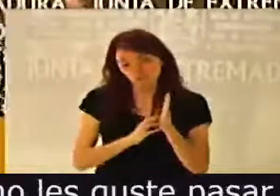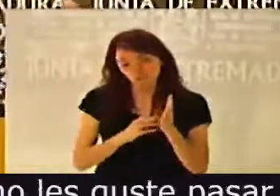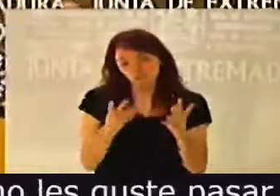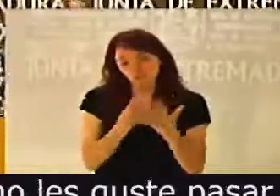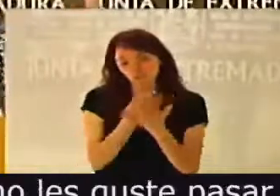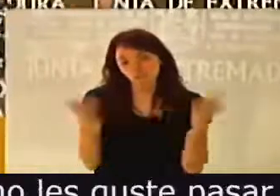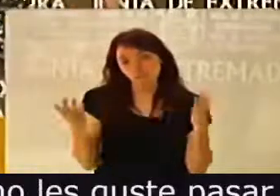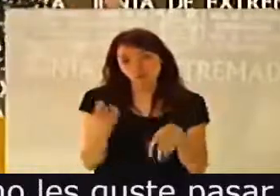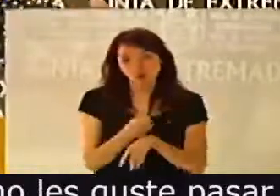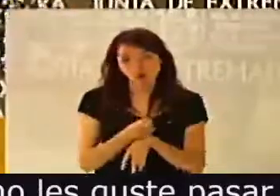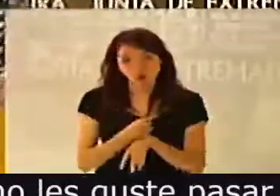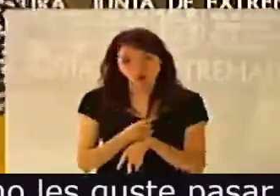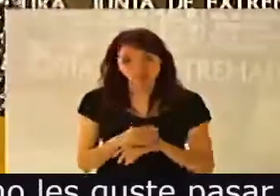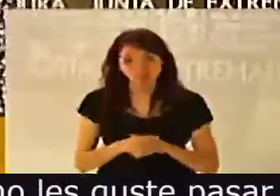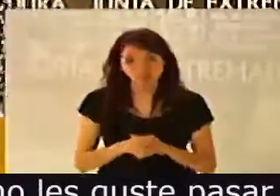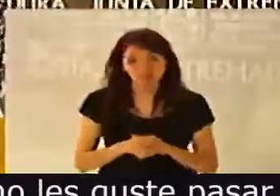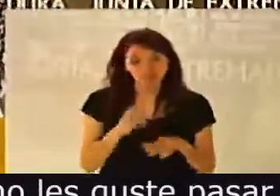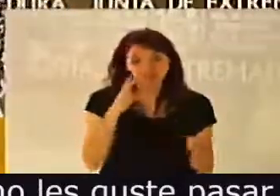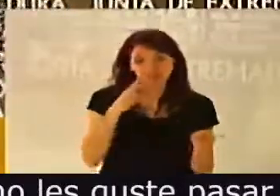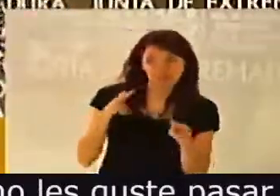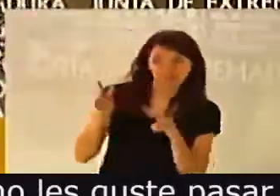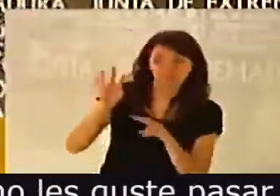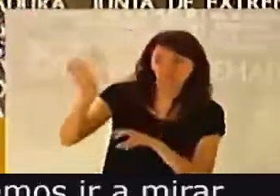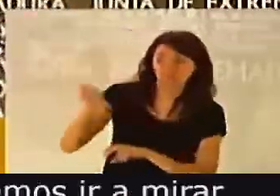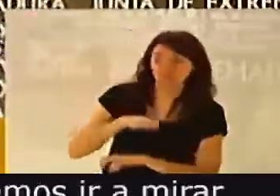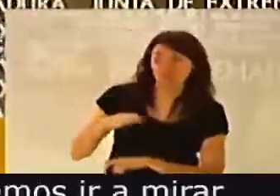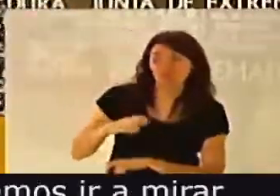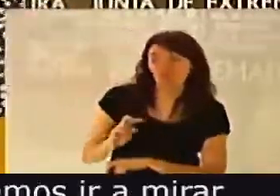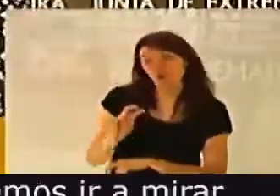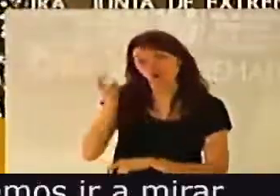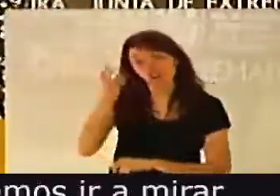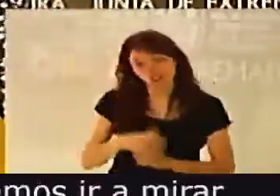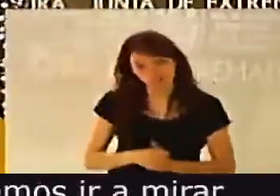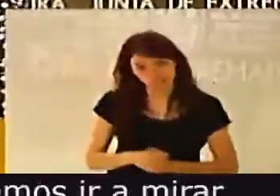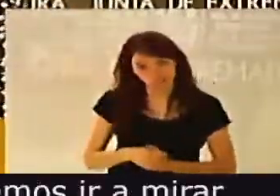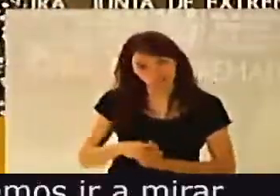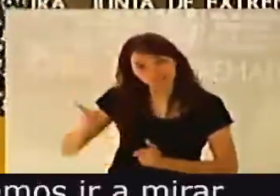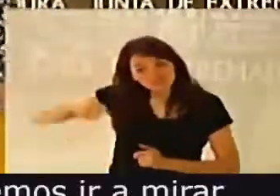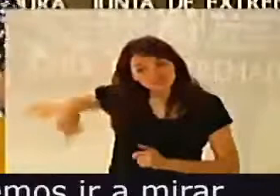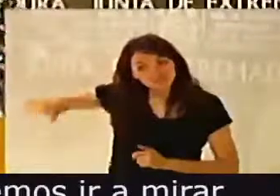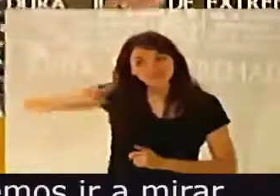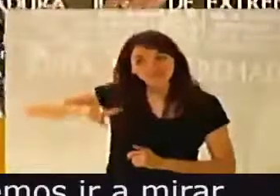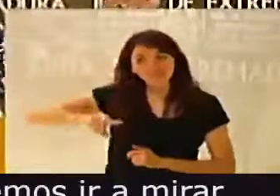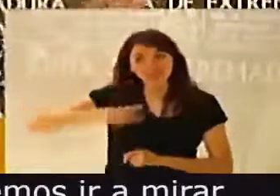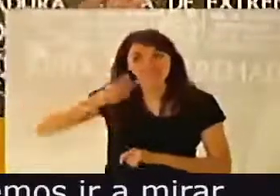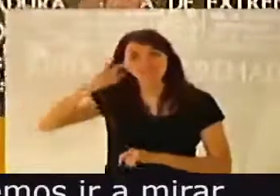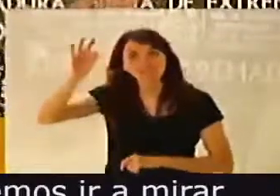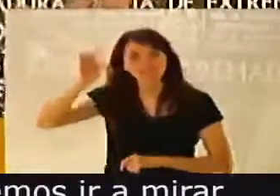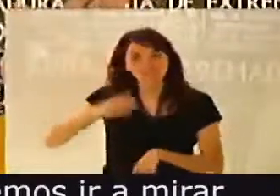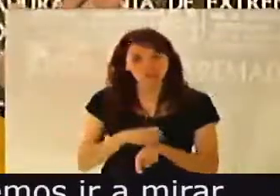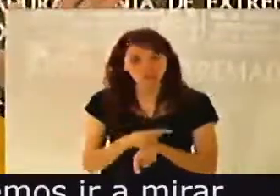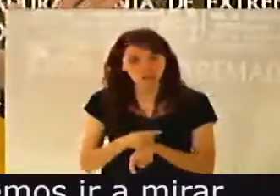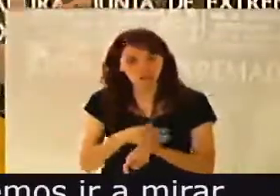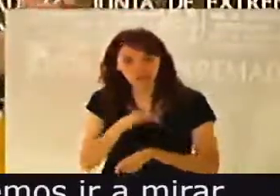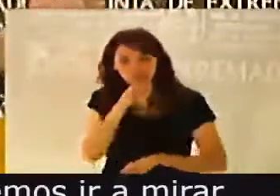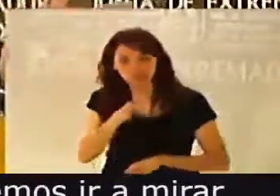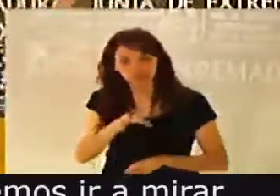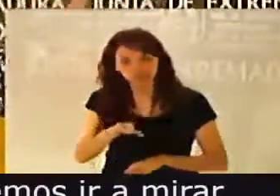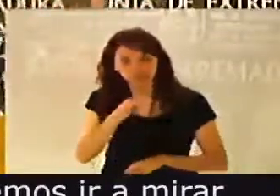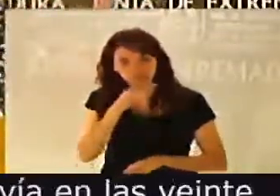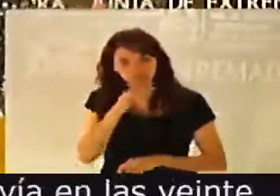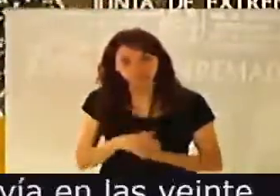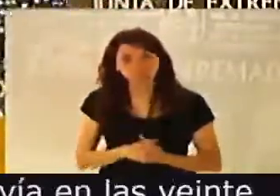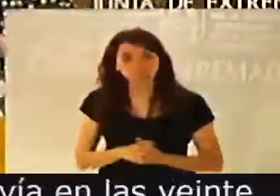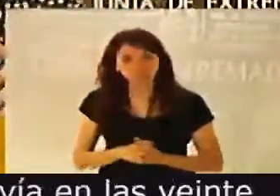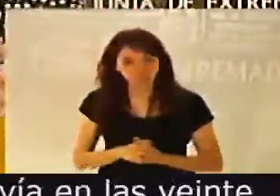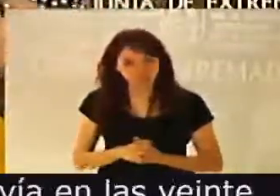Pero podemos ir a mirar otras comunidades de España, donde están todavía en las 20 horas lectivas. Comunidades de